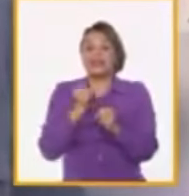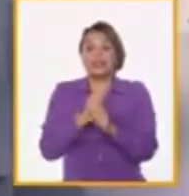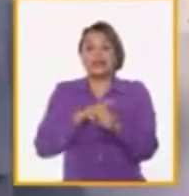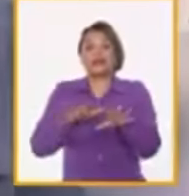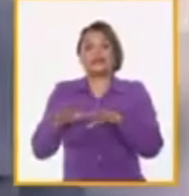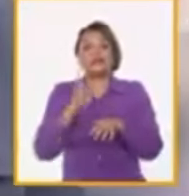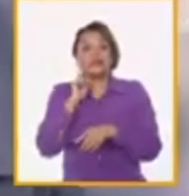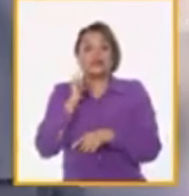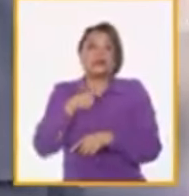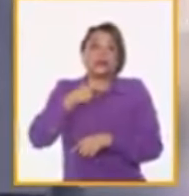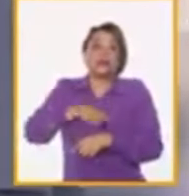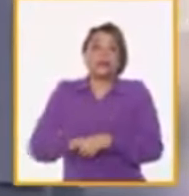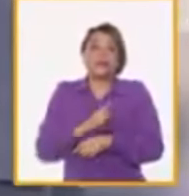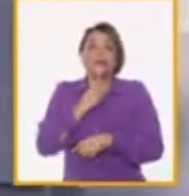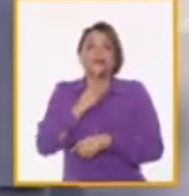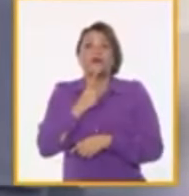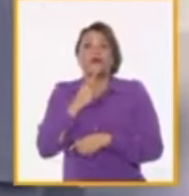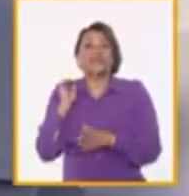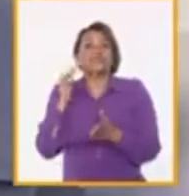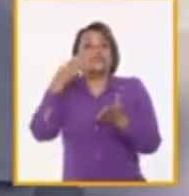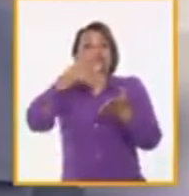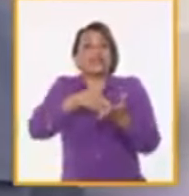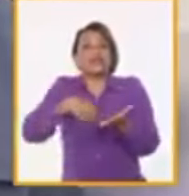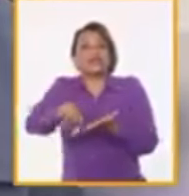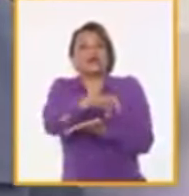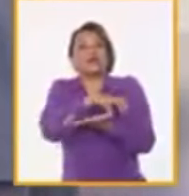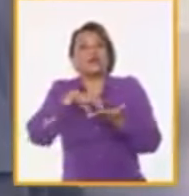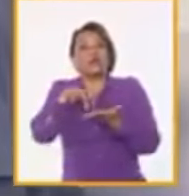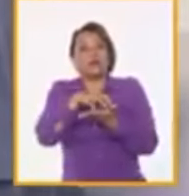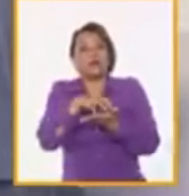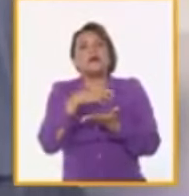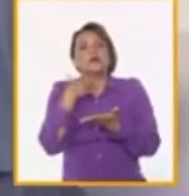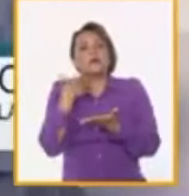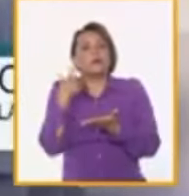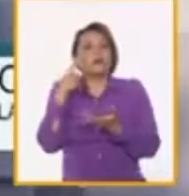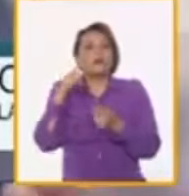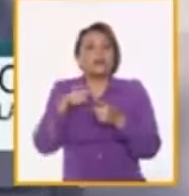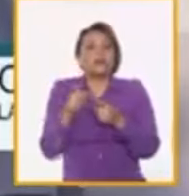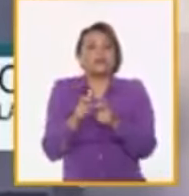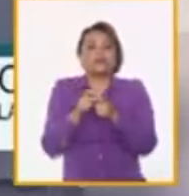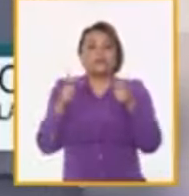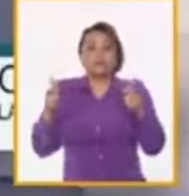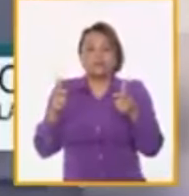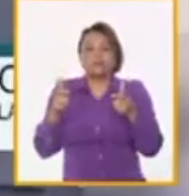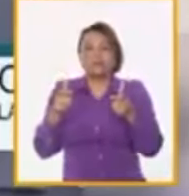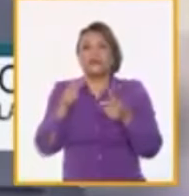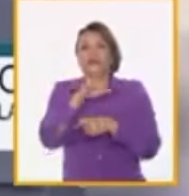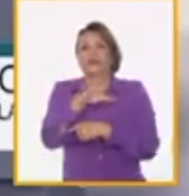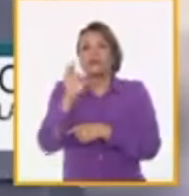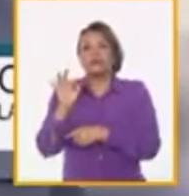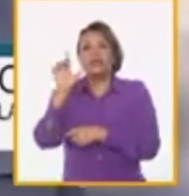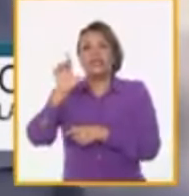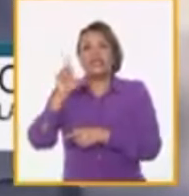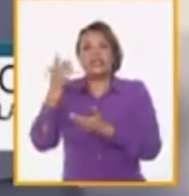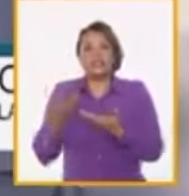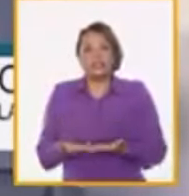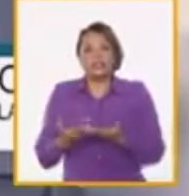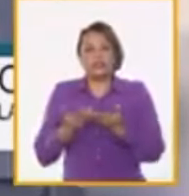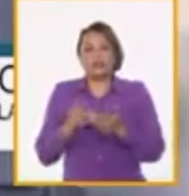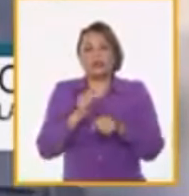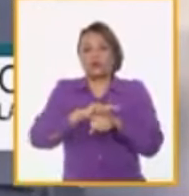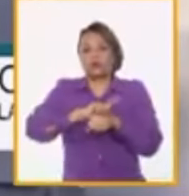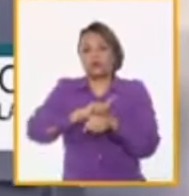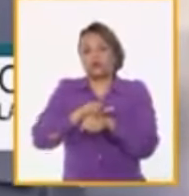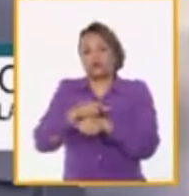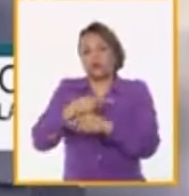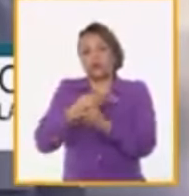por ejemplo, de manera muy directa en este lugar, a asegurar el crecimiento en 50 litros por segundo de los flujos